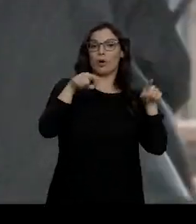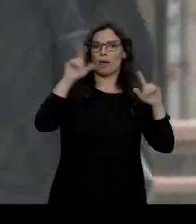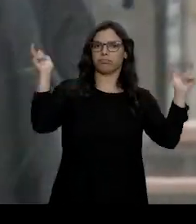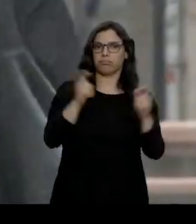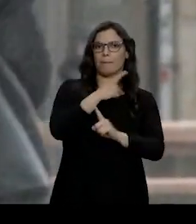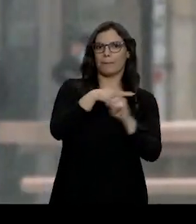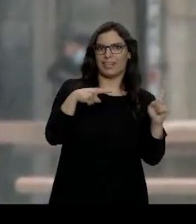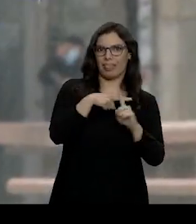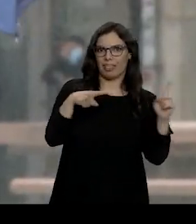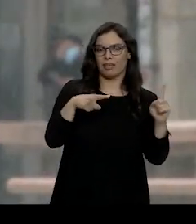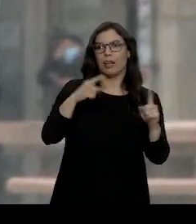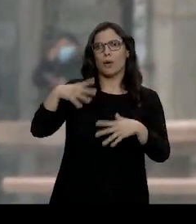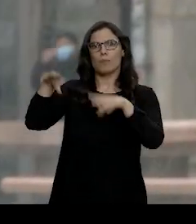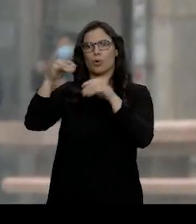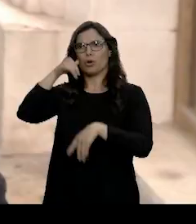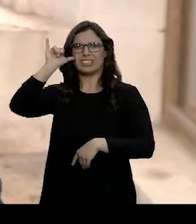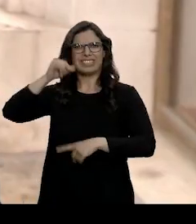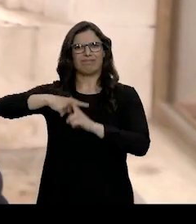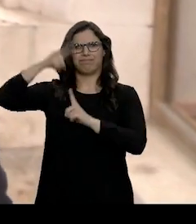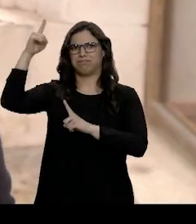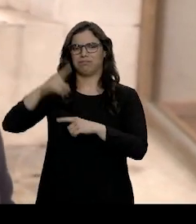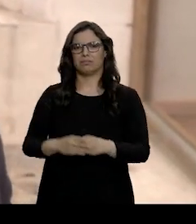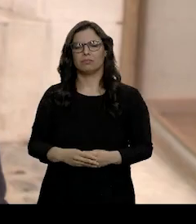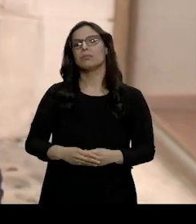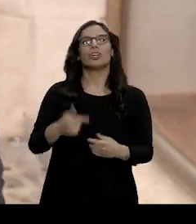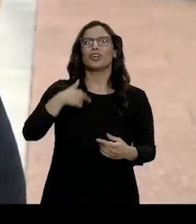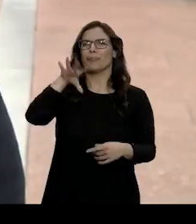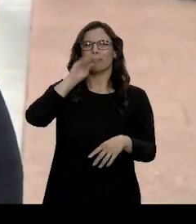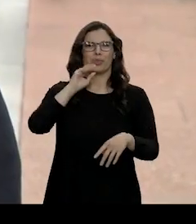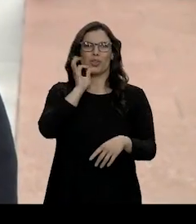a la mitad, Burgos sigue en riesgo extremo. No entiendo yo de